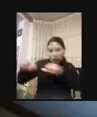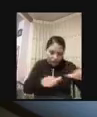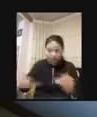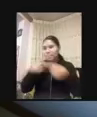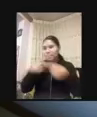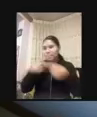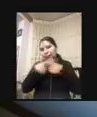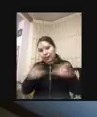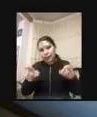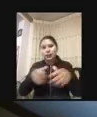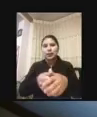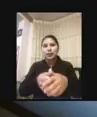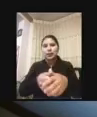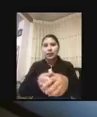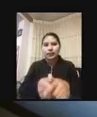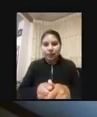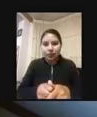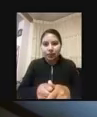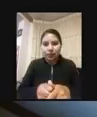educación ya puedan,